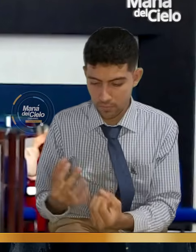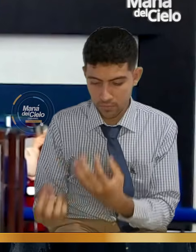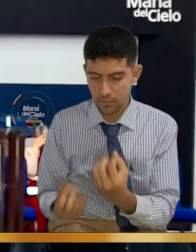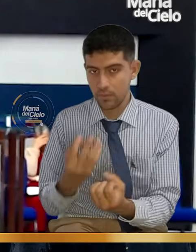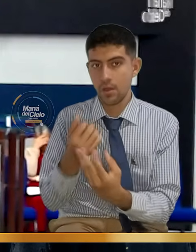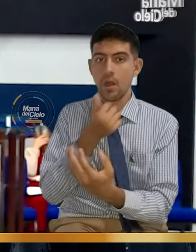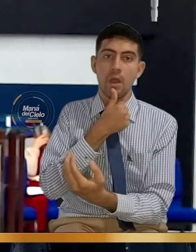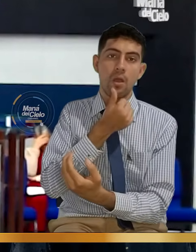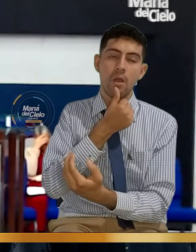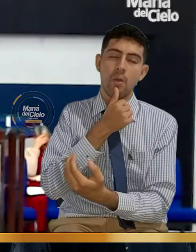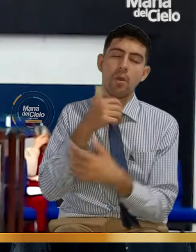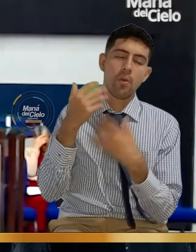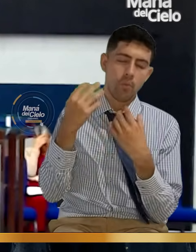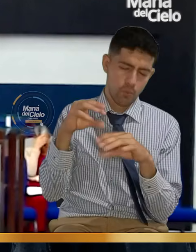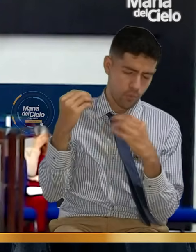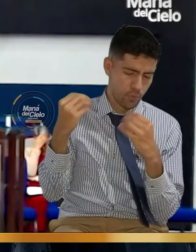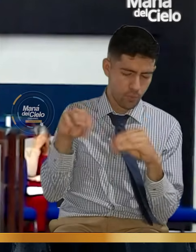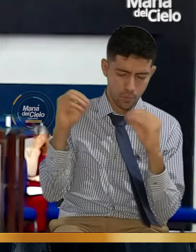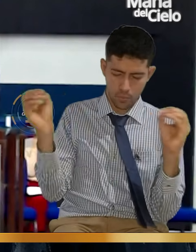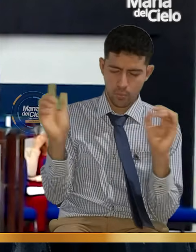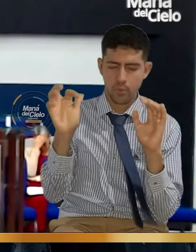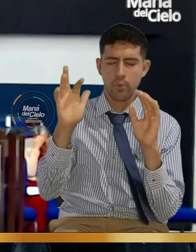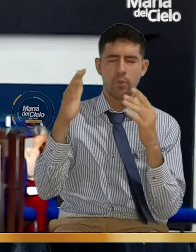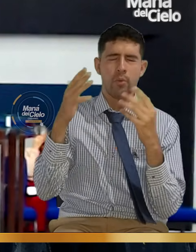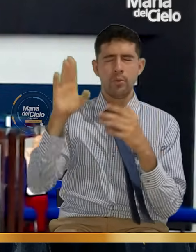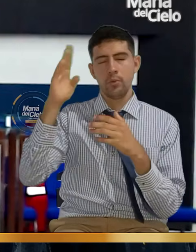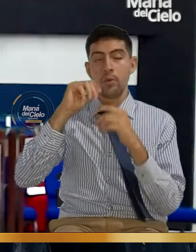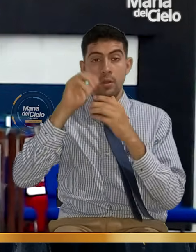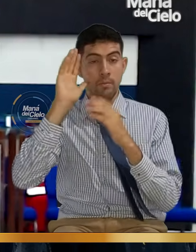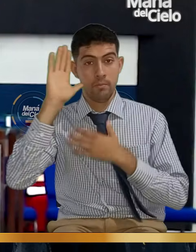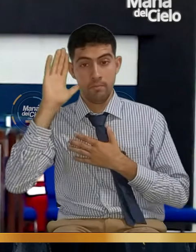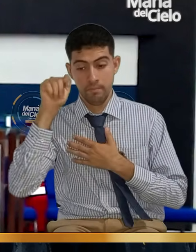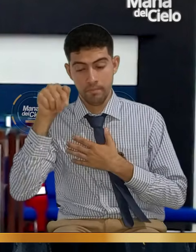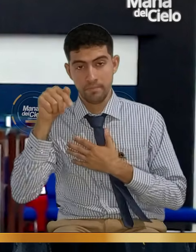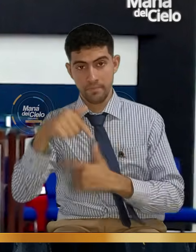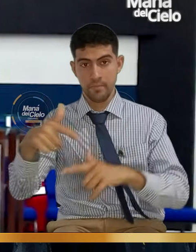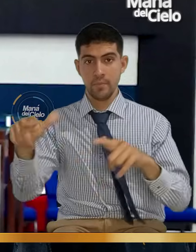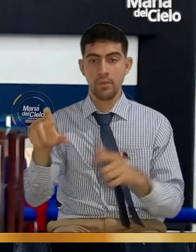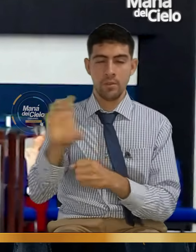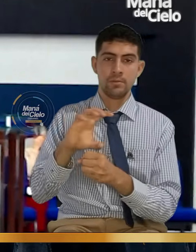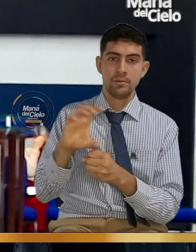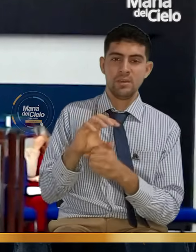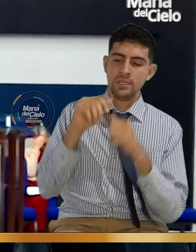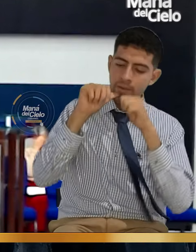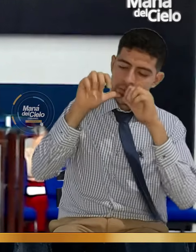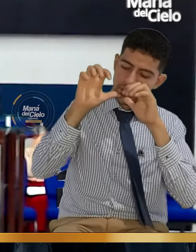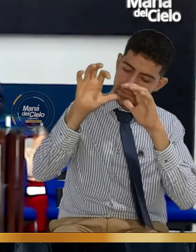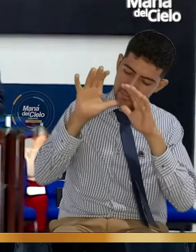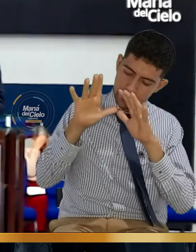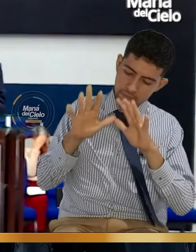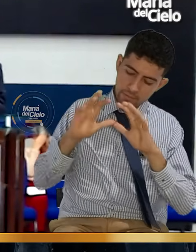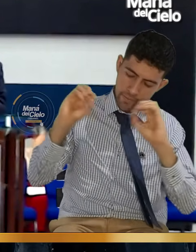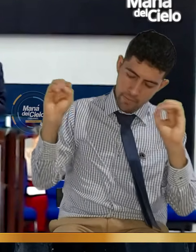hijo. Y dijo, siendo yo estéril, voy a tener un hijo. Y el ángel le dijo, no, vienen dos naciones. Uy, hermano, no sé